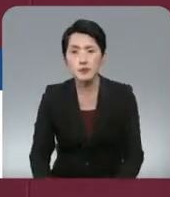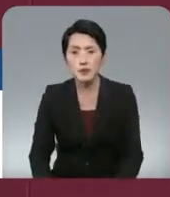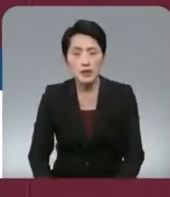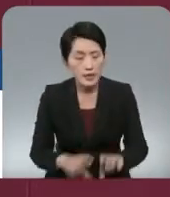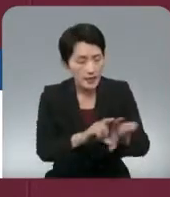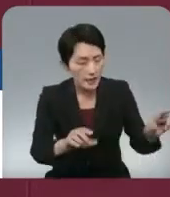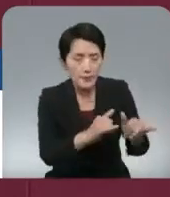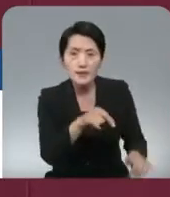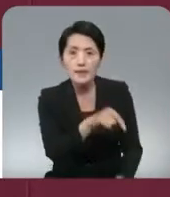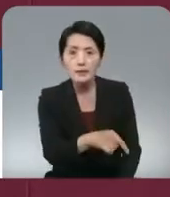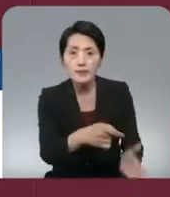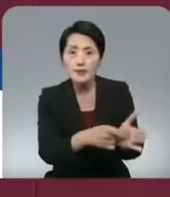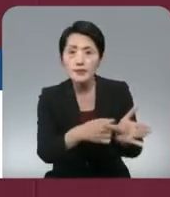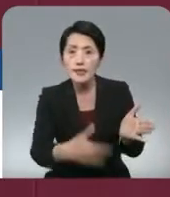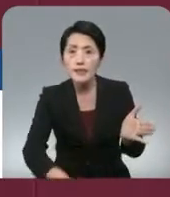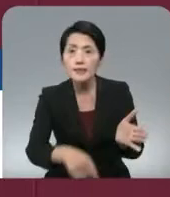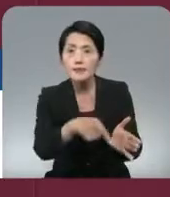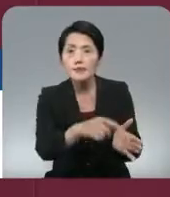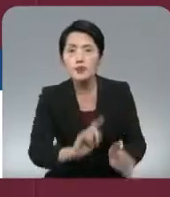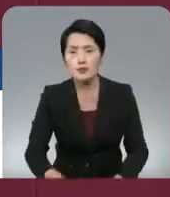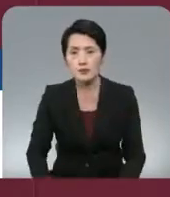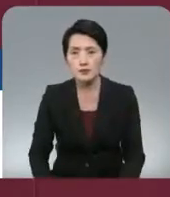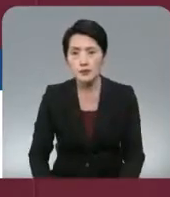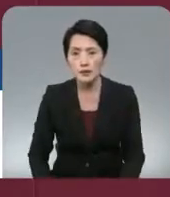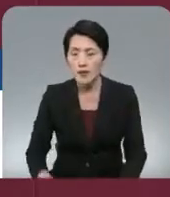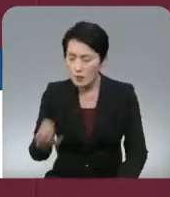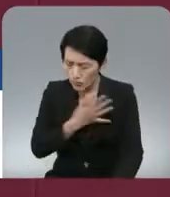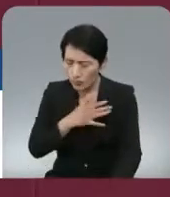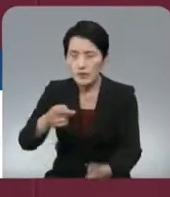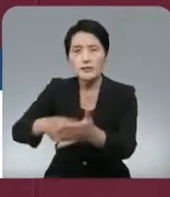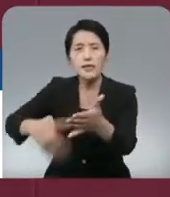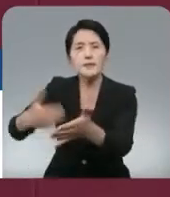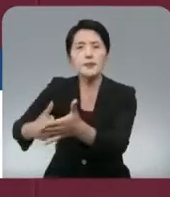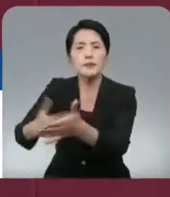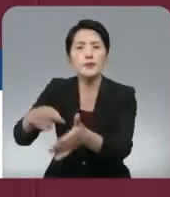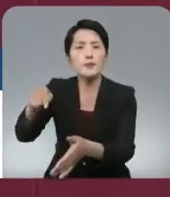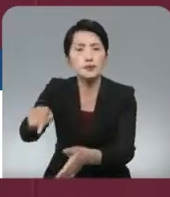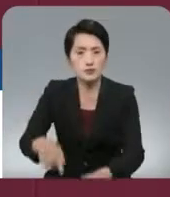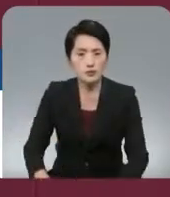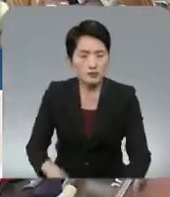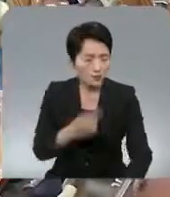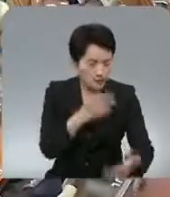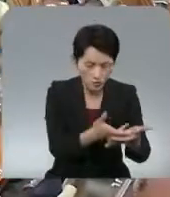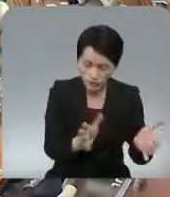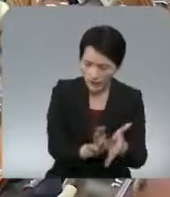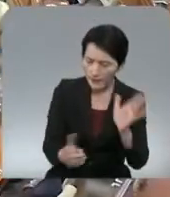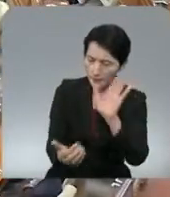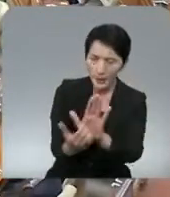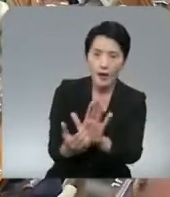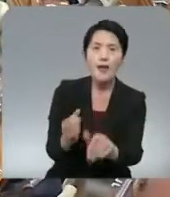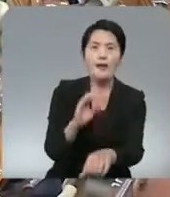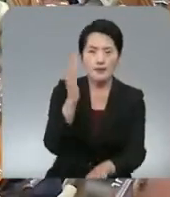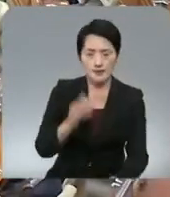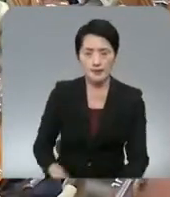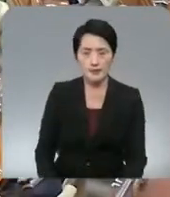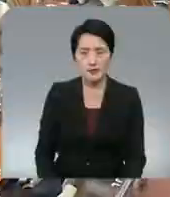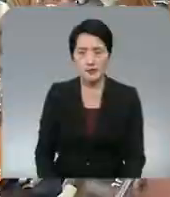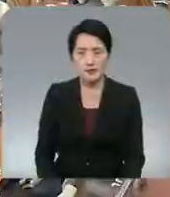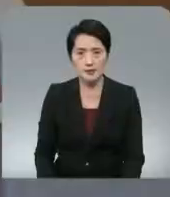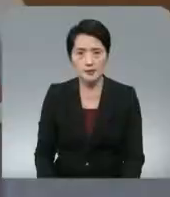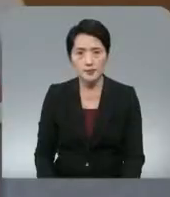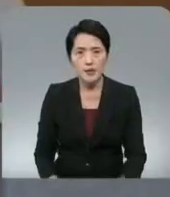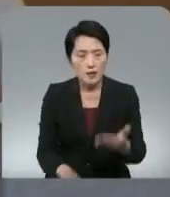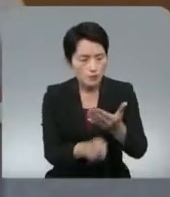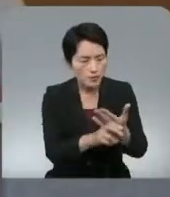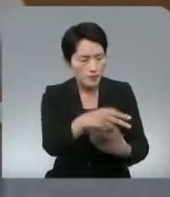o ingresos hasta los servicios necesarios para su estabilidad como atención médica acceso a comunicaciones energía bienestar